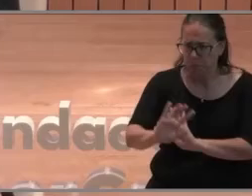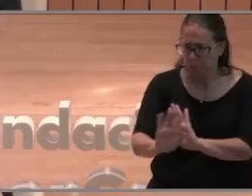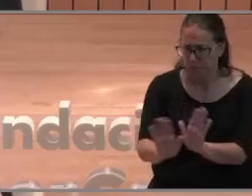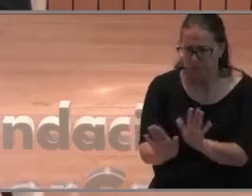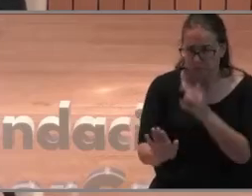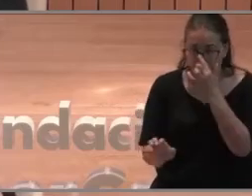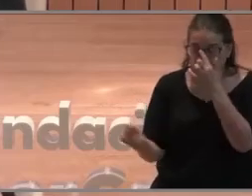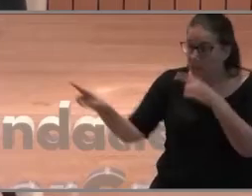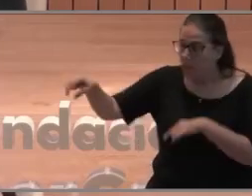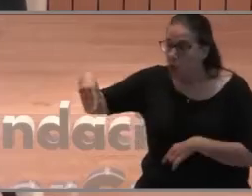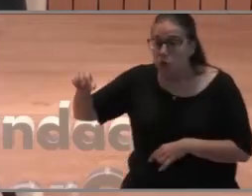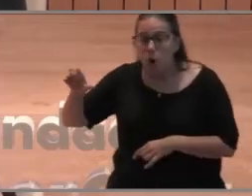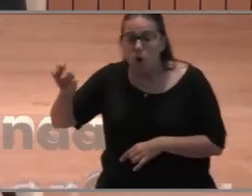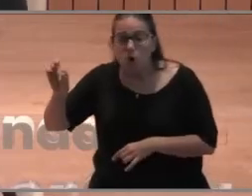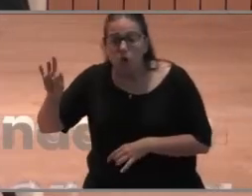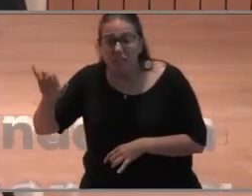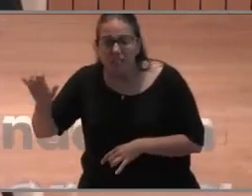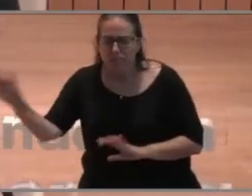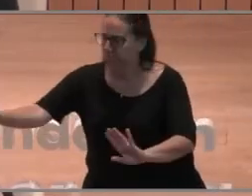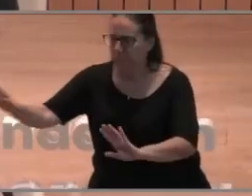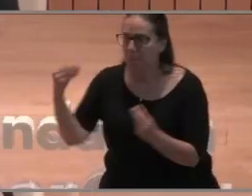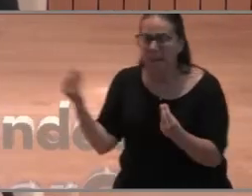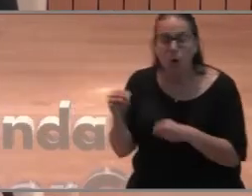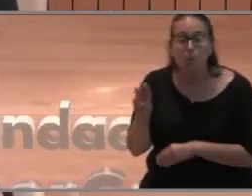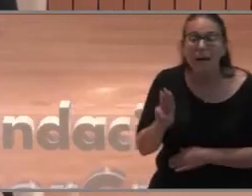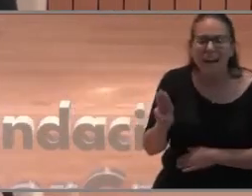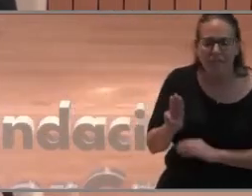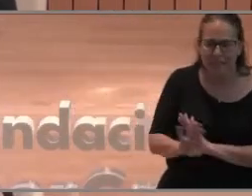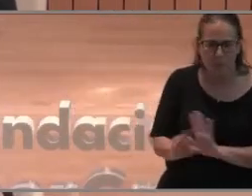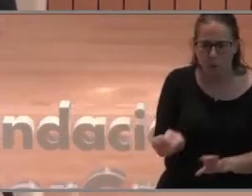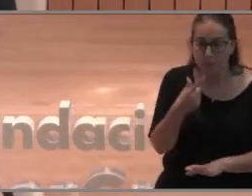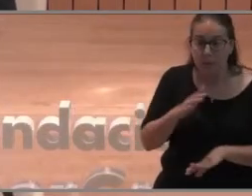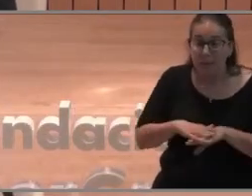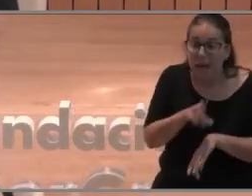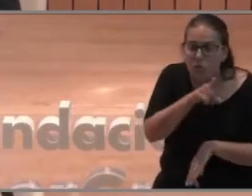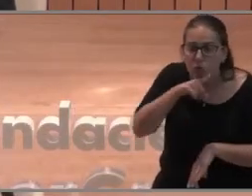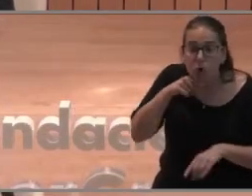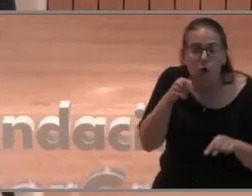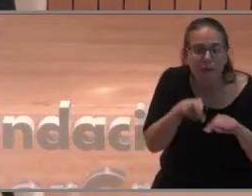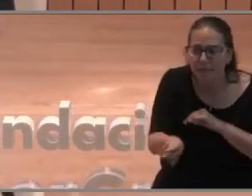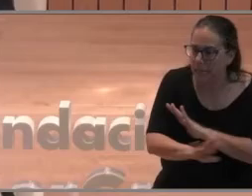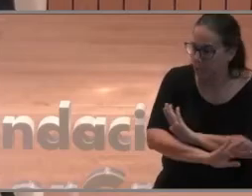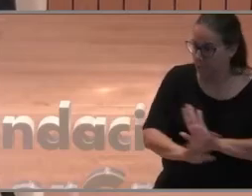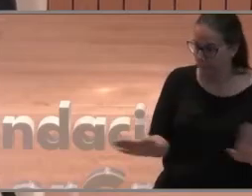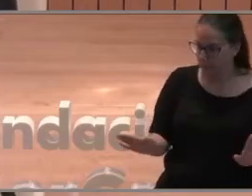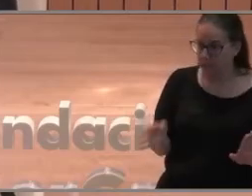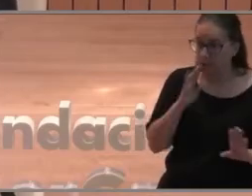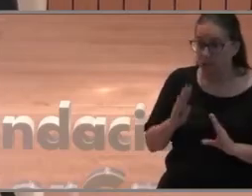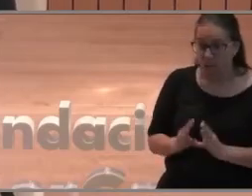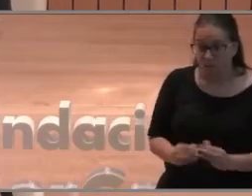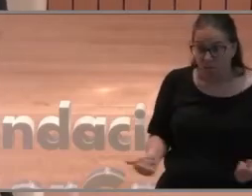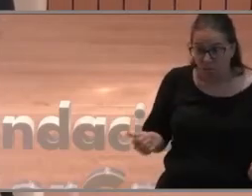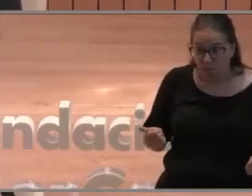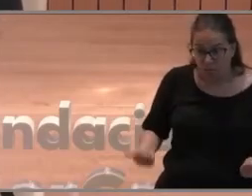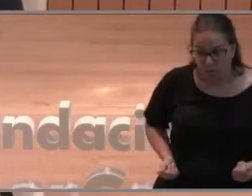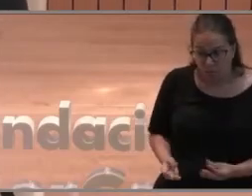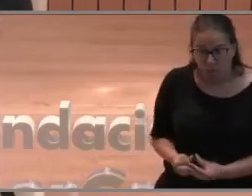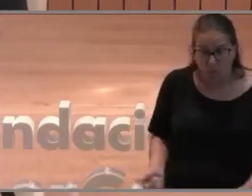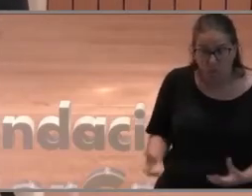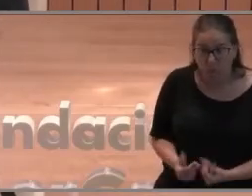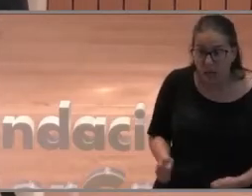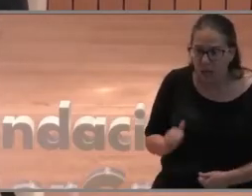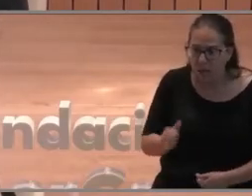Nolotil. Paracetamol mejor, ¿vale? Y si tenemos diarrea, lo que tenemos que hacer es